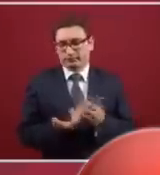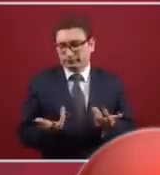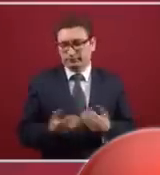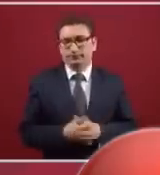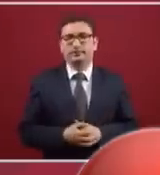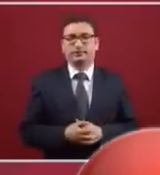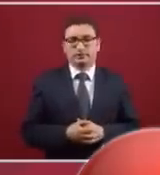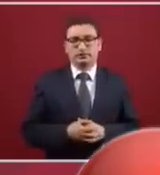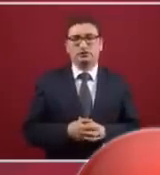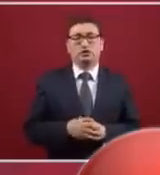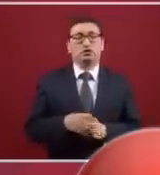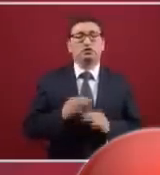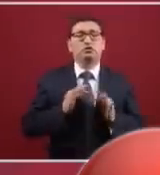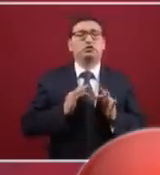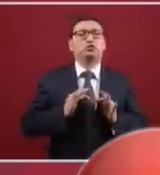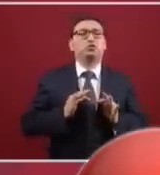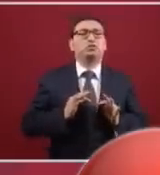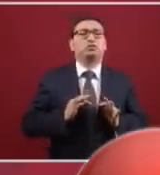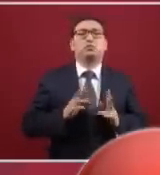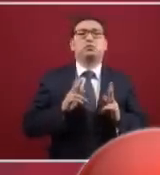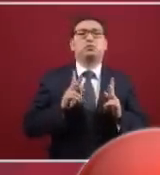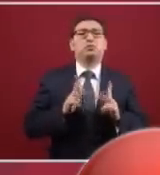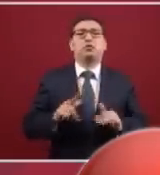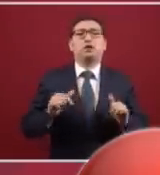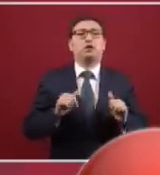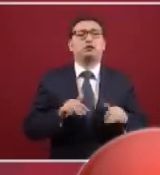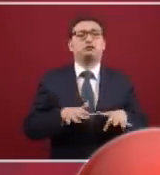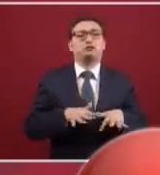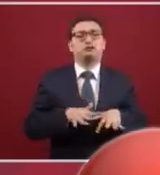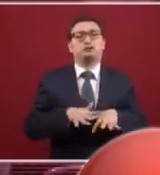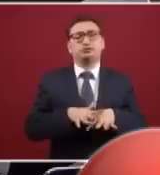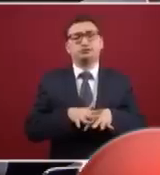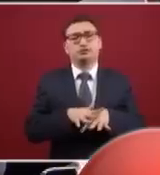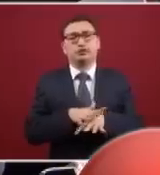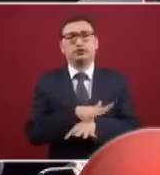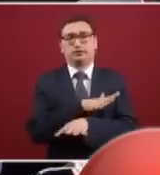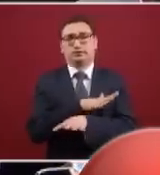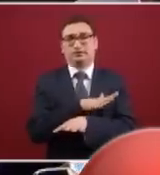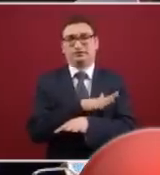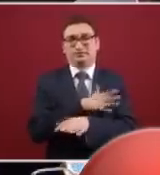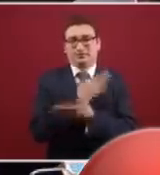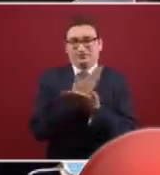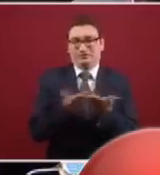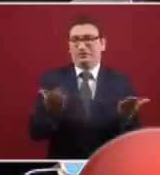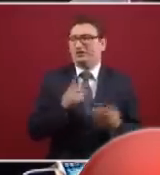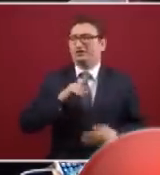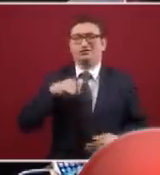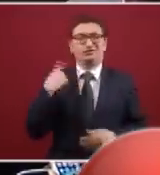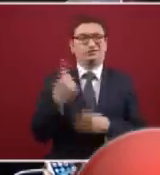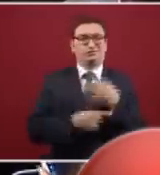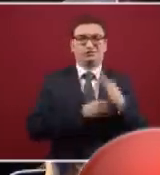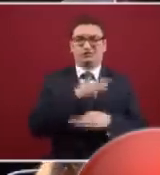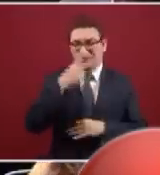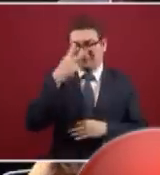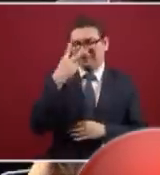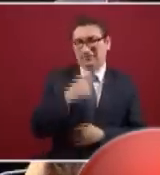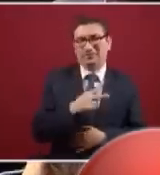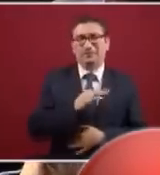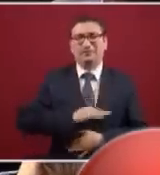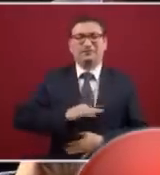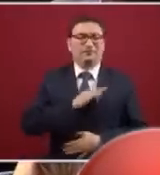y de manera pacífica. Imagínense lo que tenemos que felicitarnos todos los